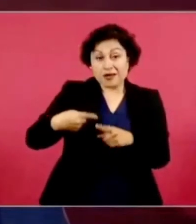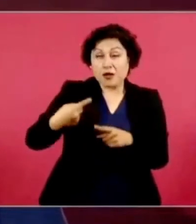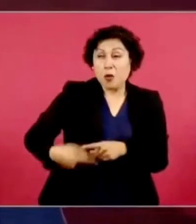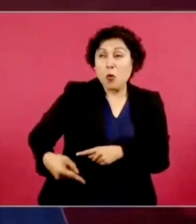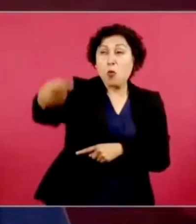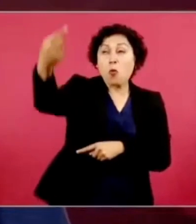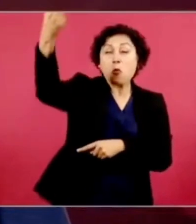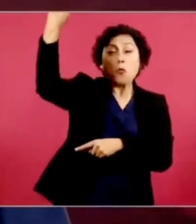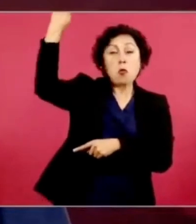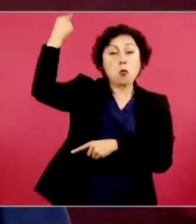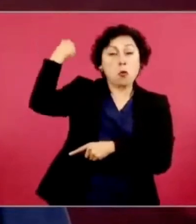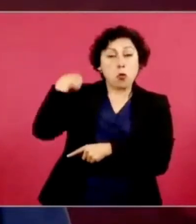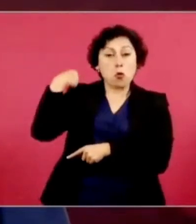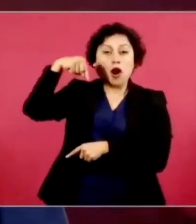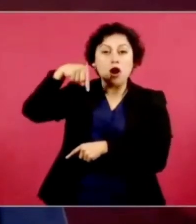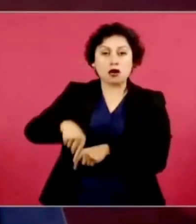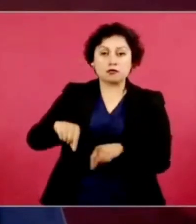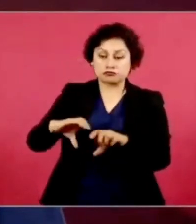al magisterio.